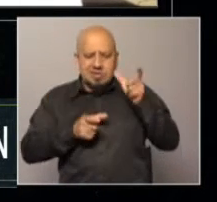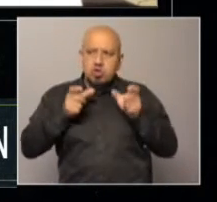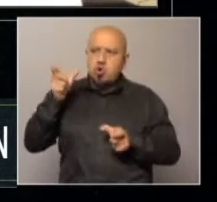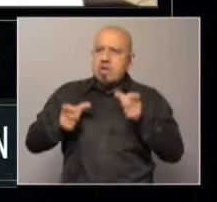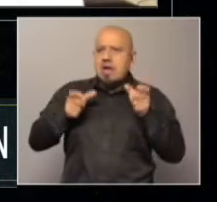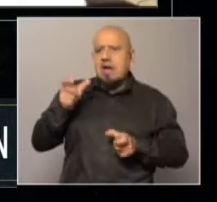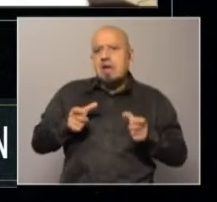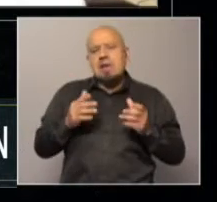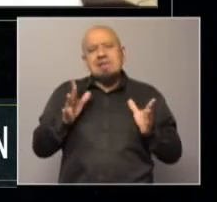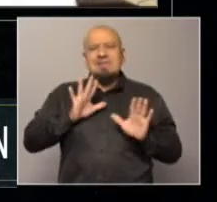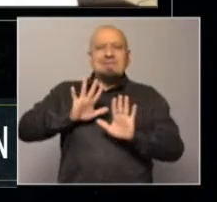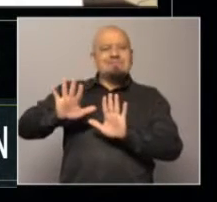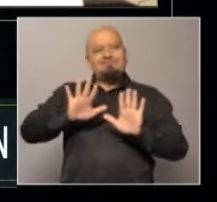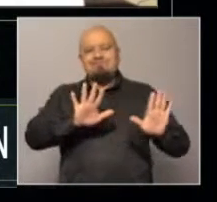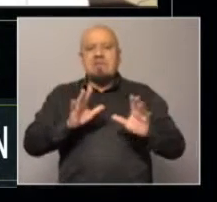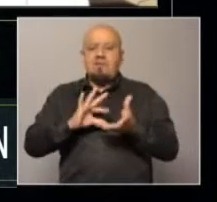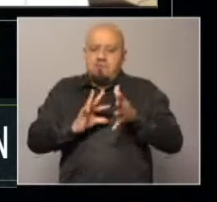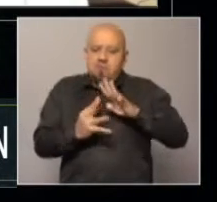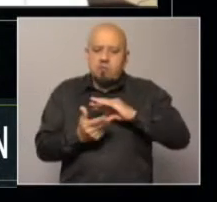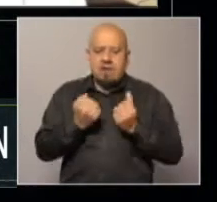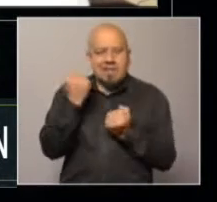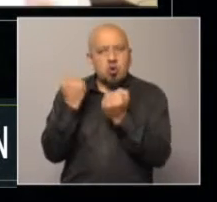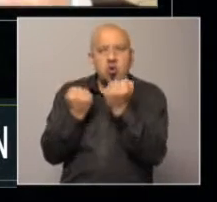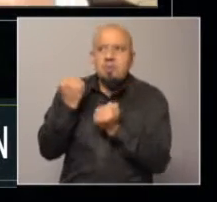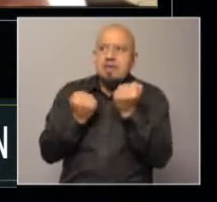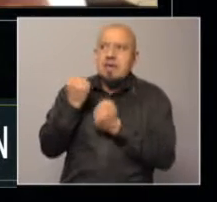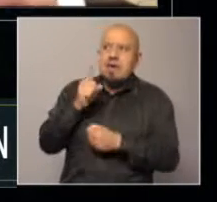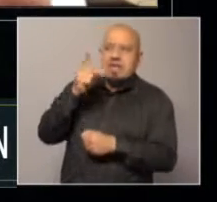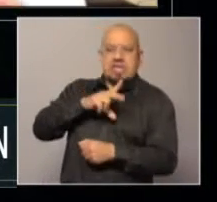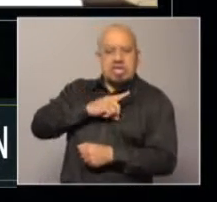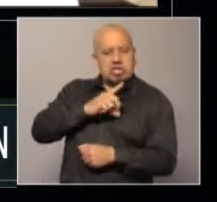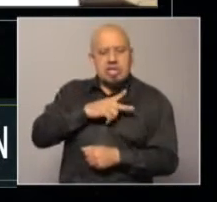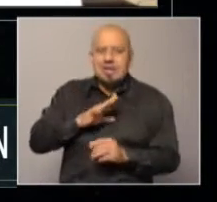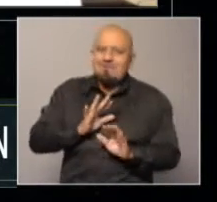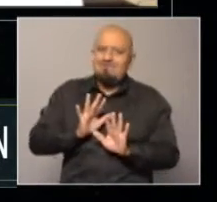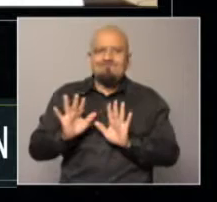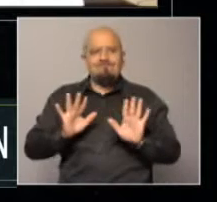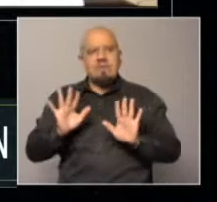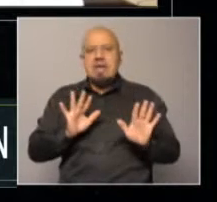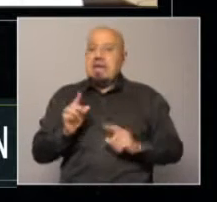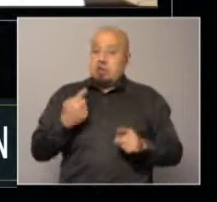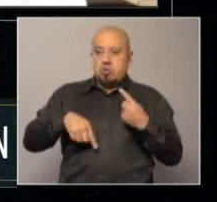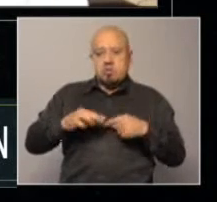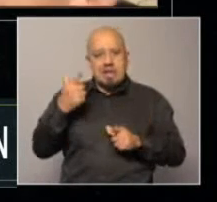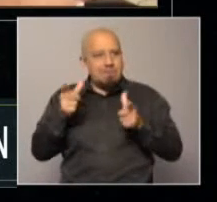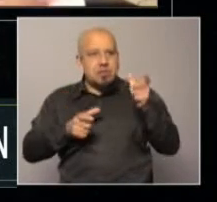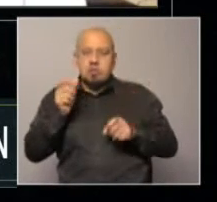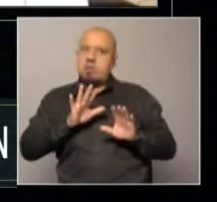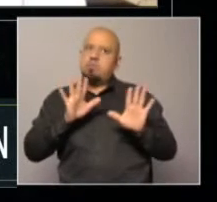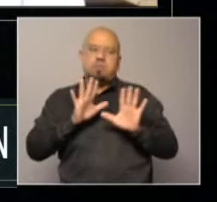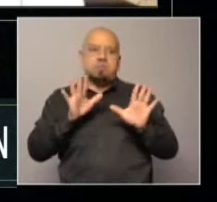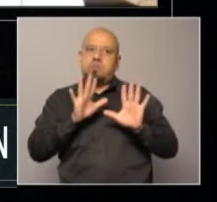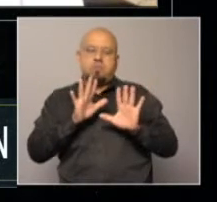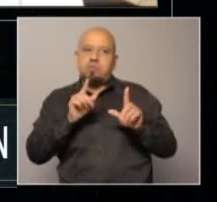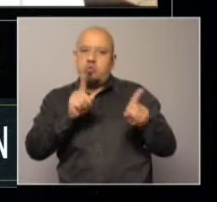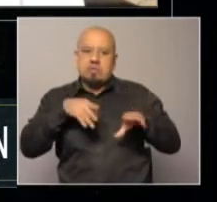respecto del modelo económico, y esto cristalizó en las protestas que venían desde hace